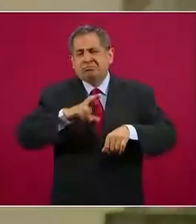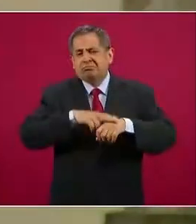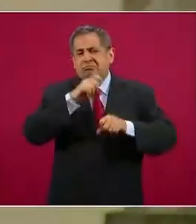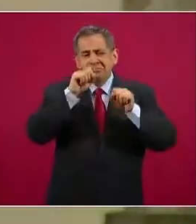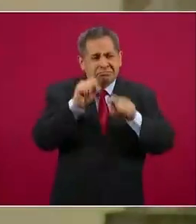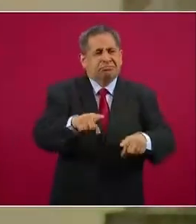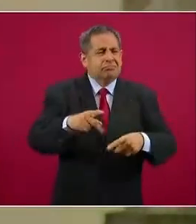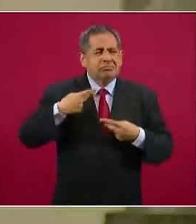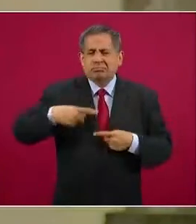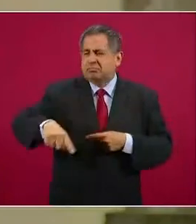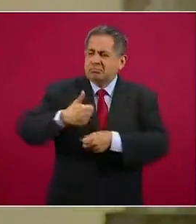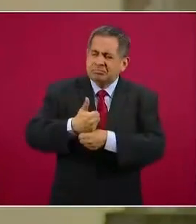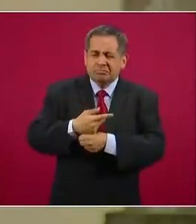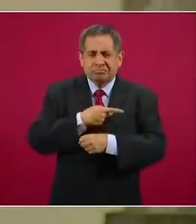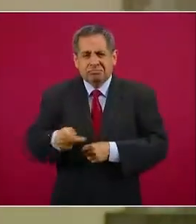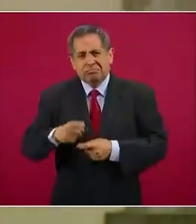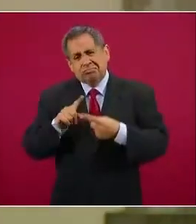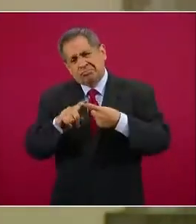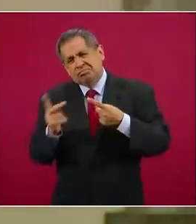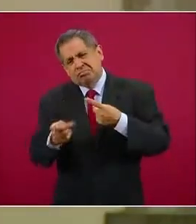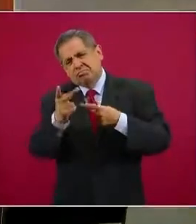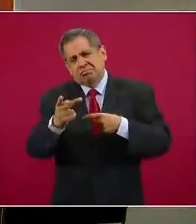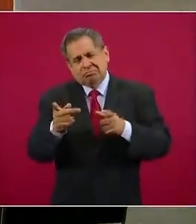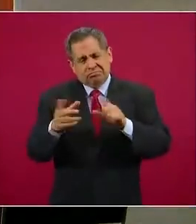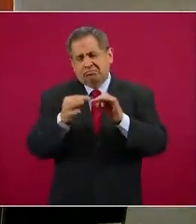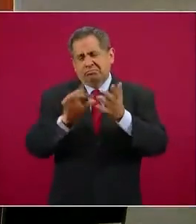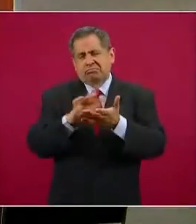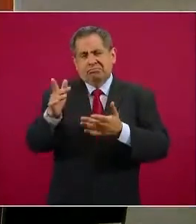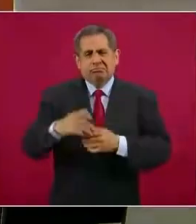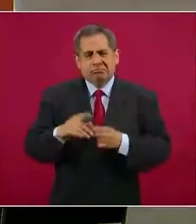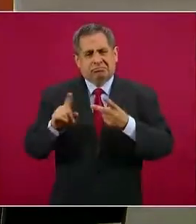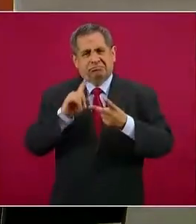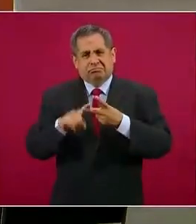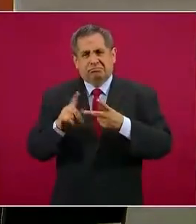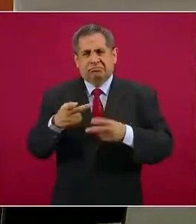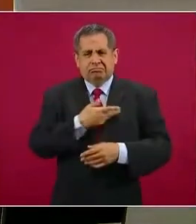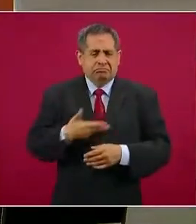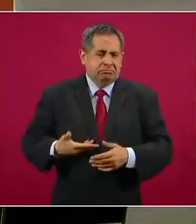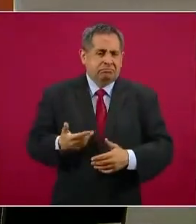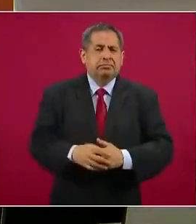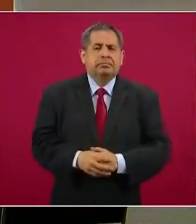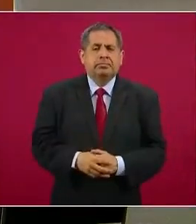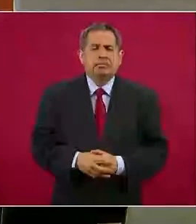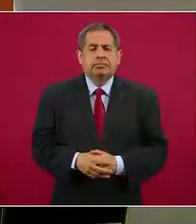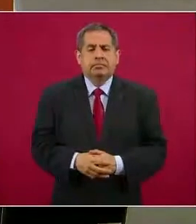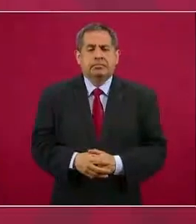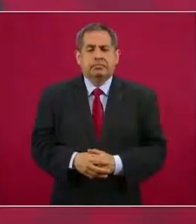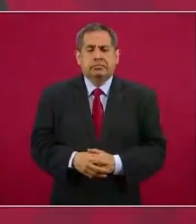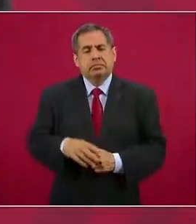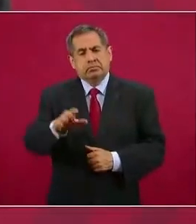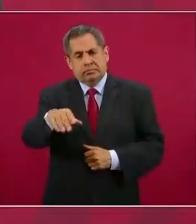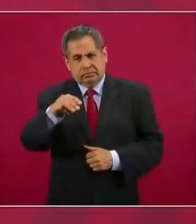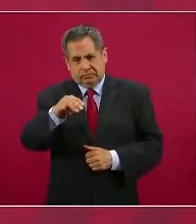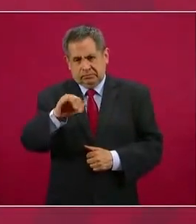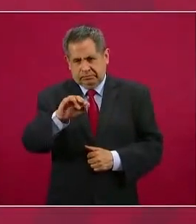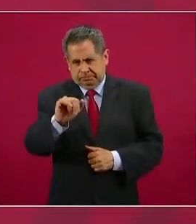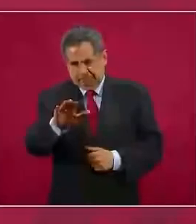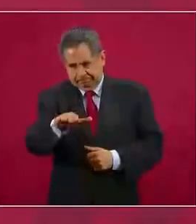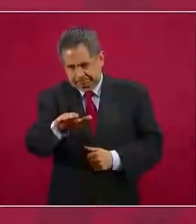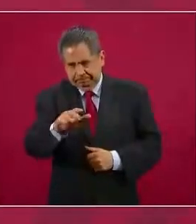esa pobre gente. Esa es la primera pregunta. Gracias, presidente. Ahorita le sigo con otra. Sí, vamos, Mirza, a que